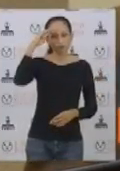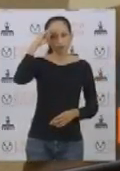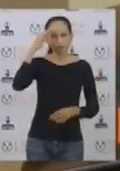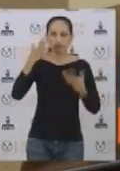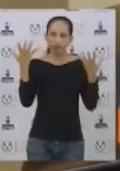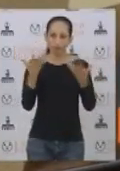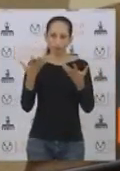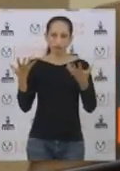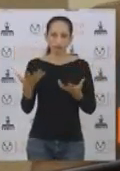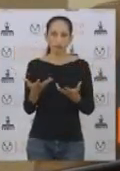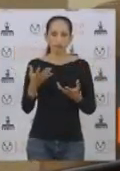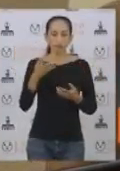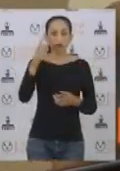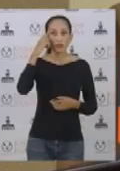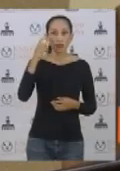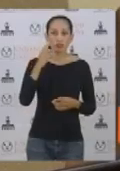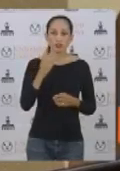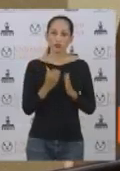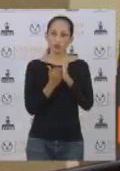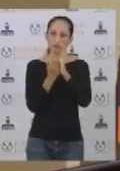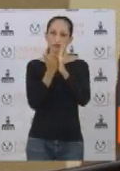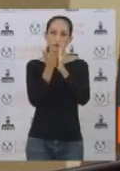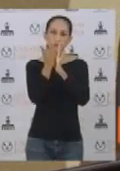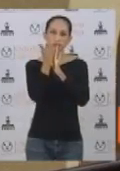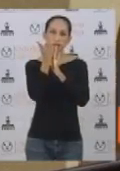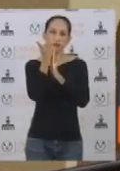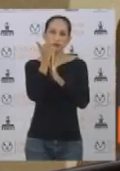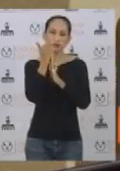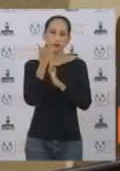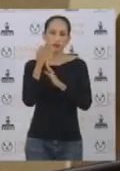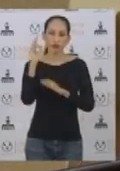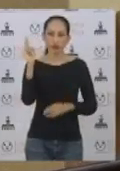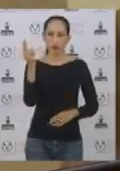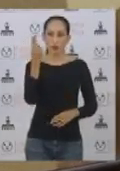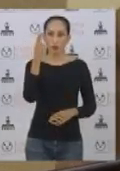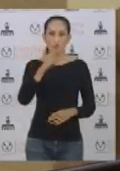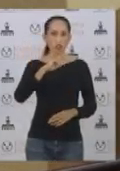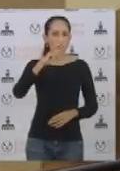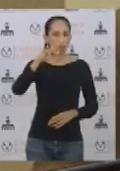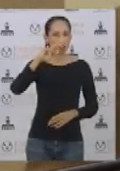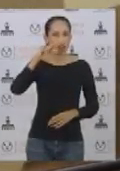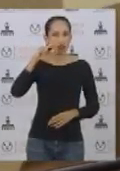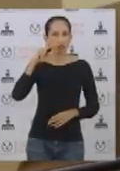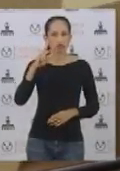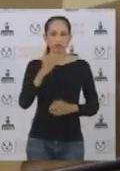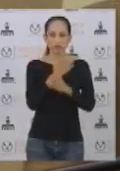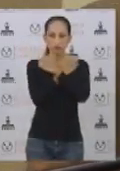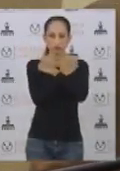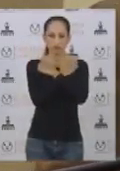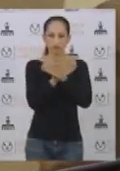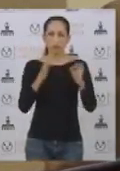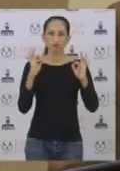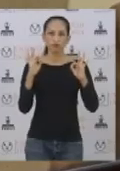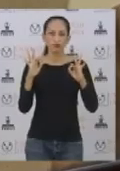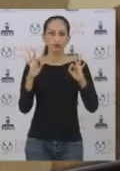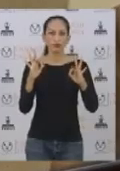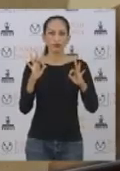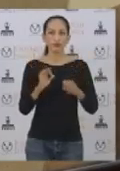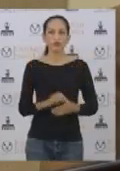actualmente por incrementar, elevar el nivel académico de todas y cada una de nuestras